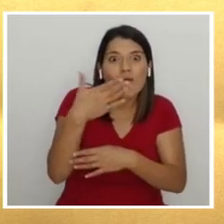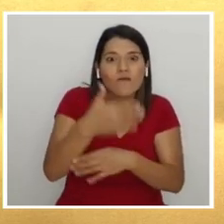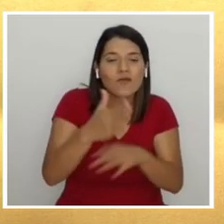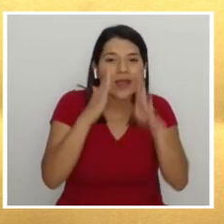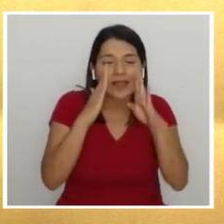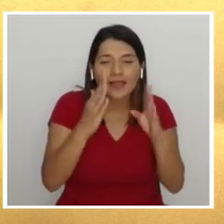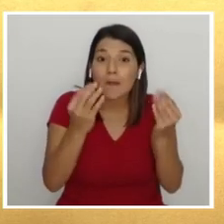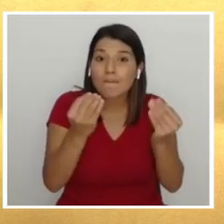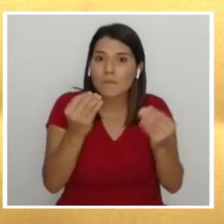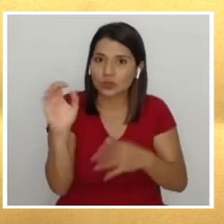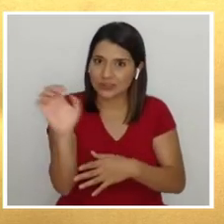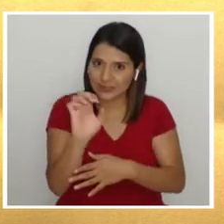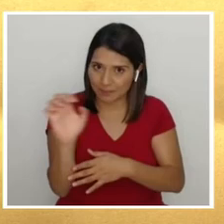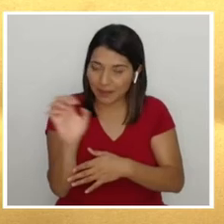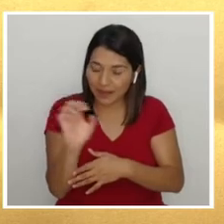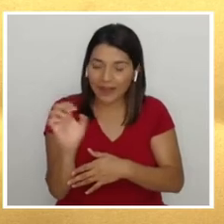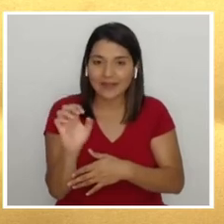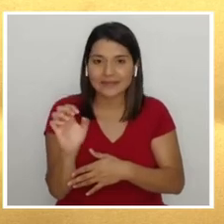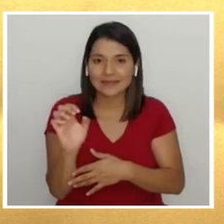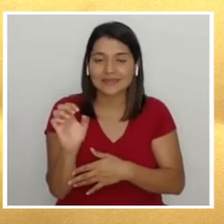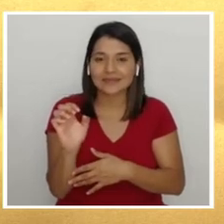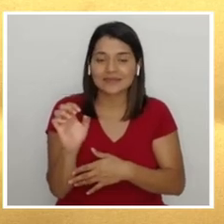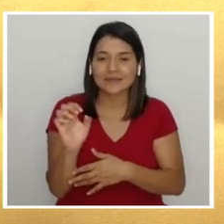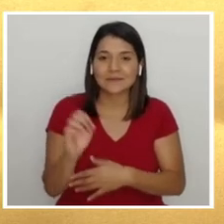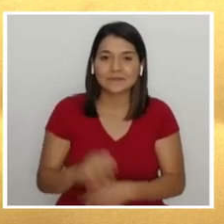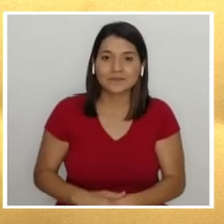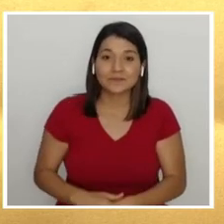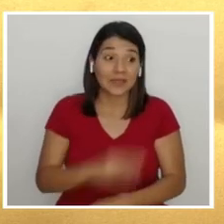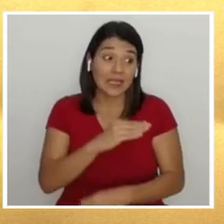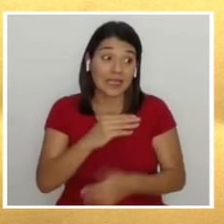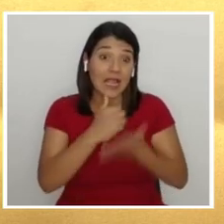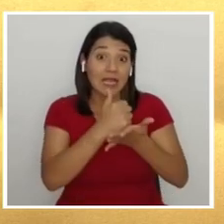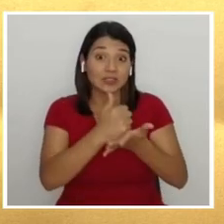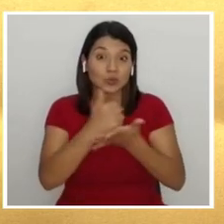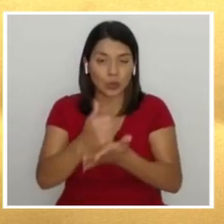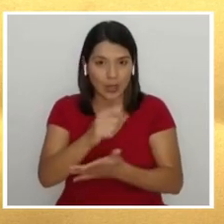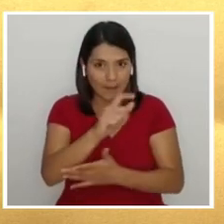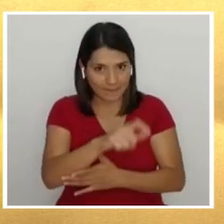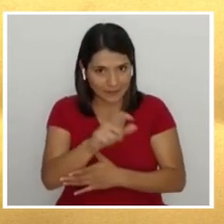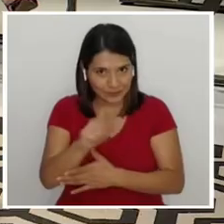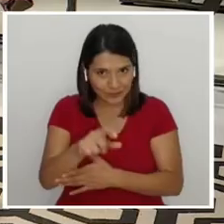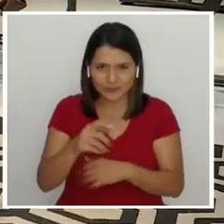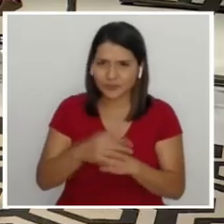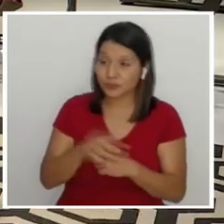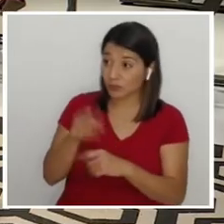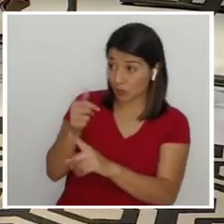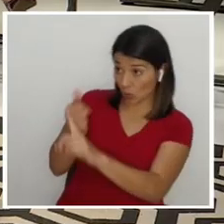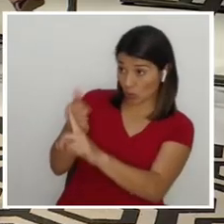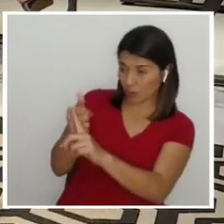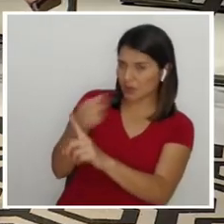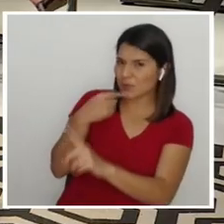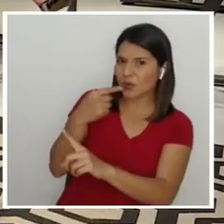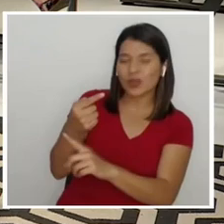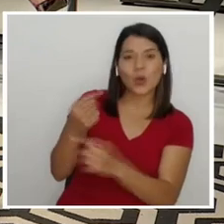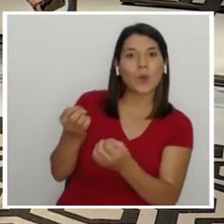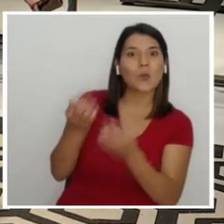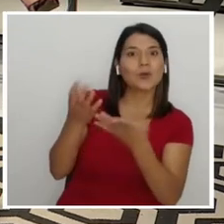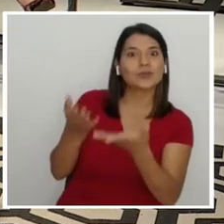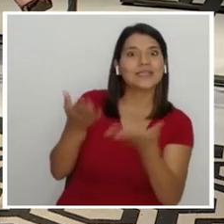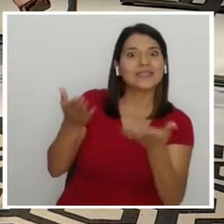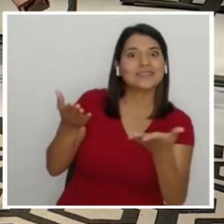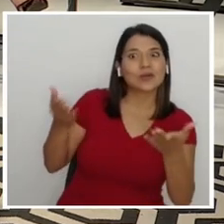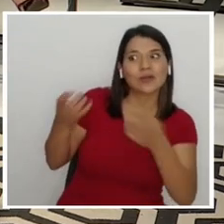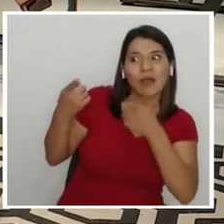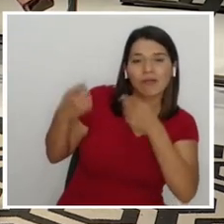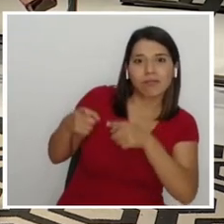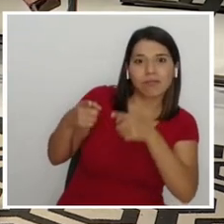la oportunidad de atender y ayudar a las personas. Usted mismo lo acaba de decir, son muchas cosas las que han pasado, bueno, en su